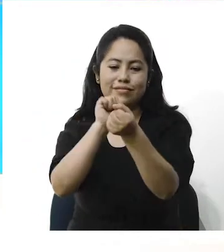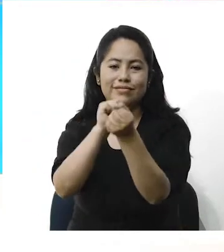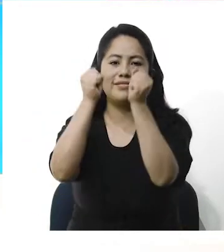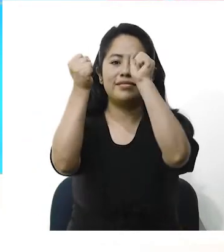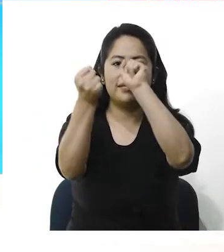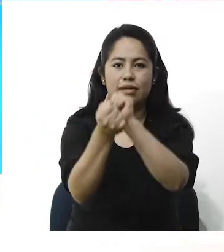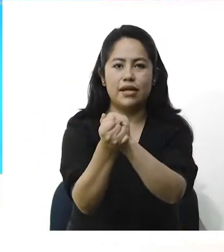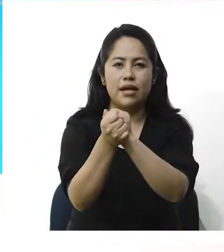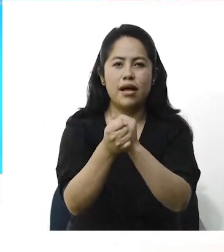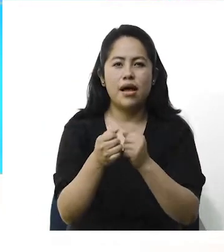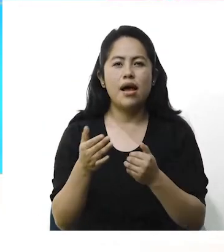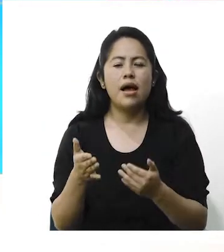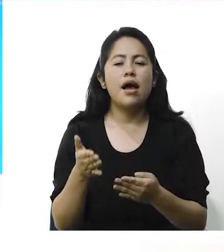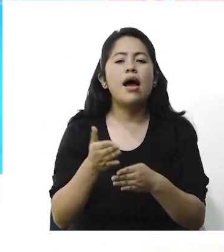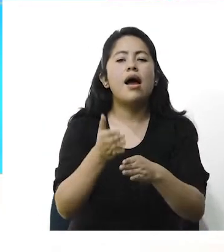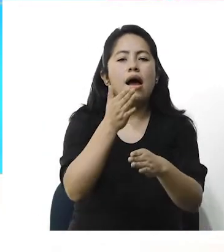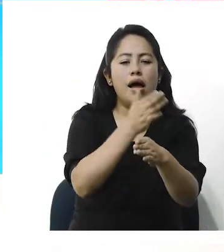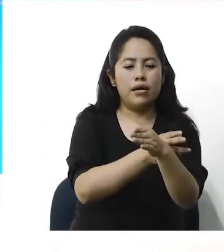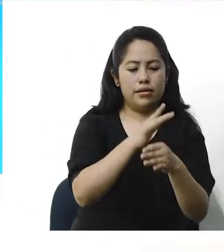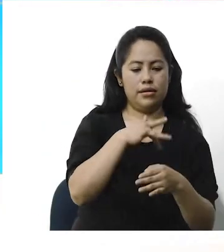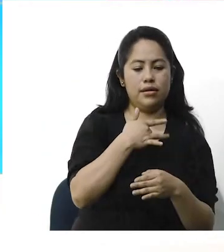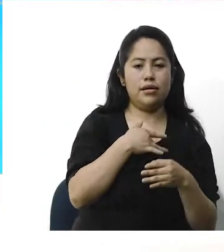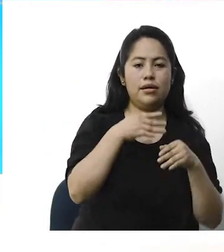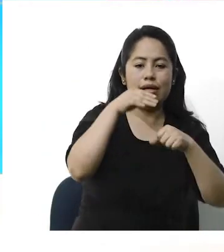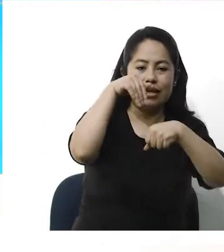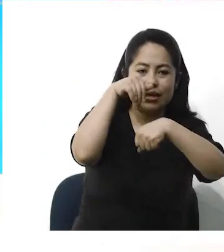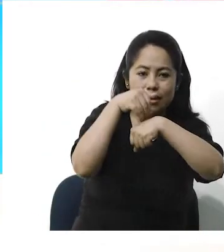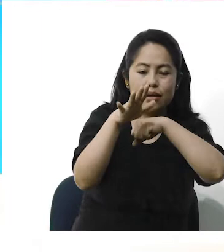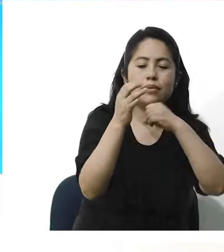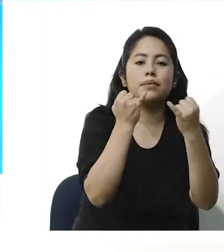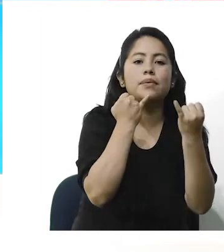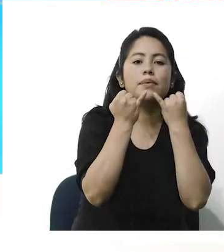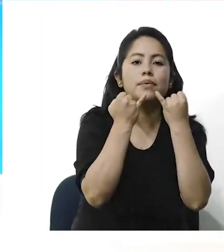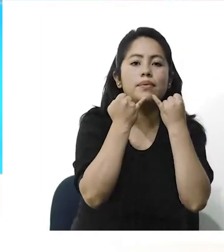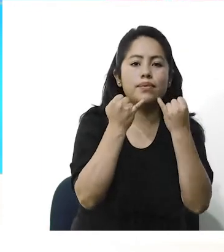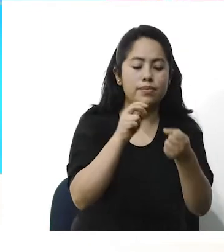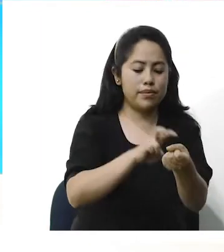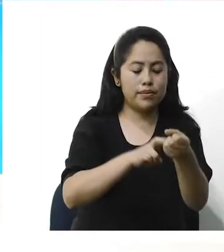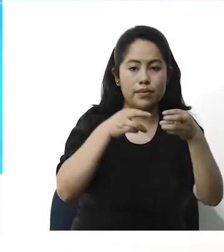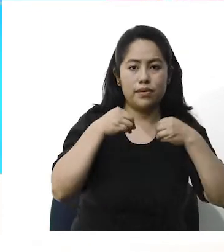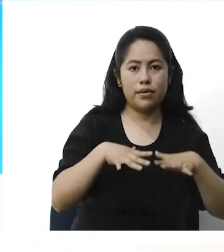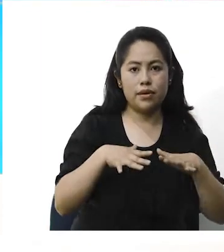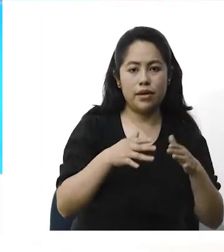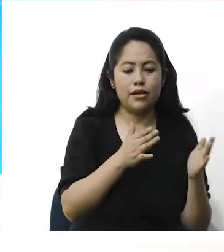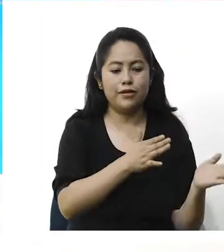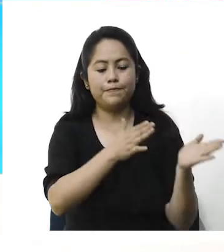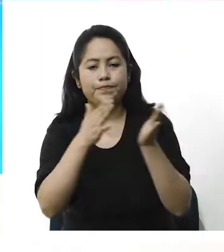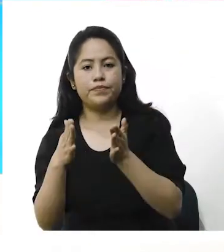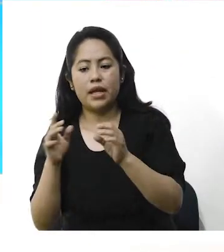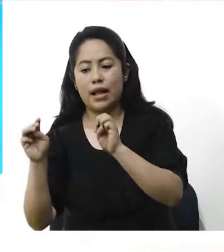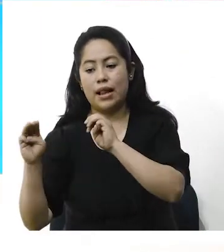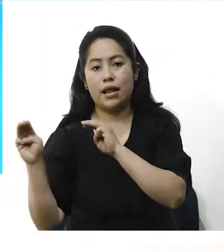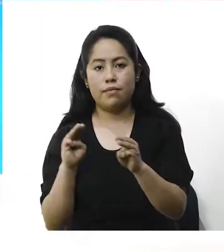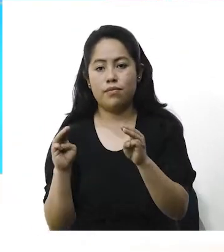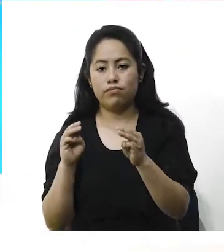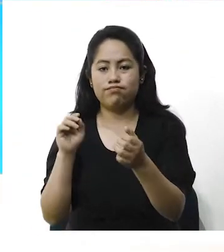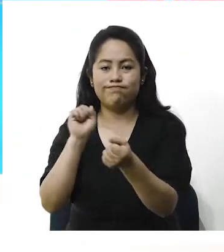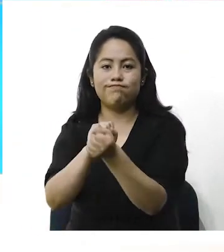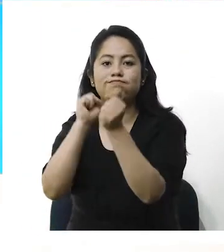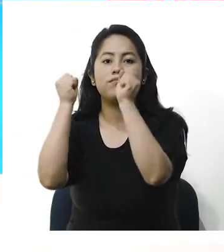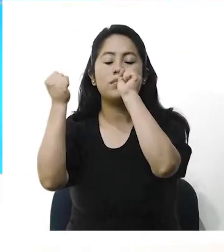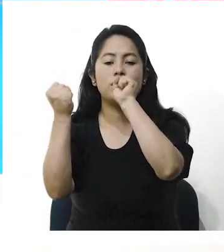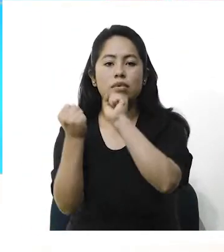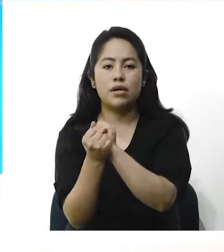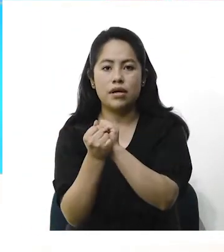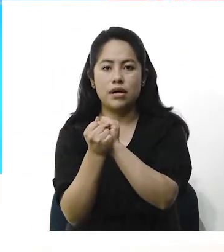sensitivas van a enviar información al sistema nervioso central. Las motoras es lo contrario. Van a traer